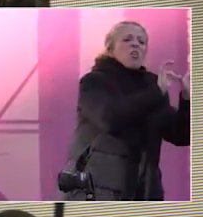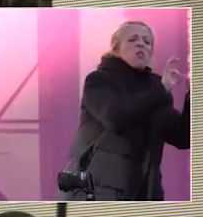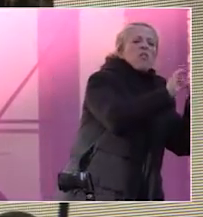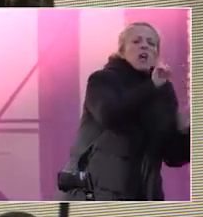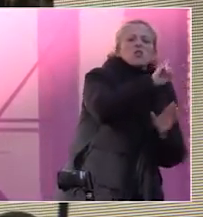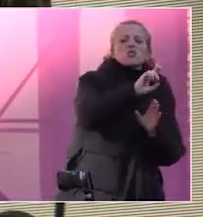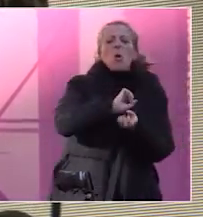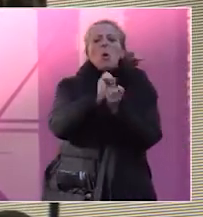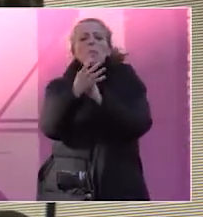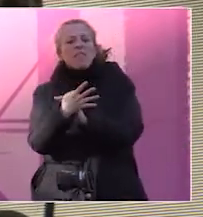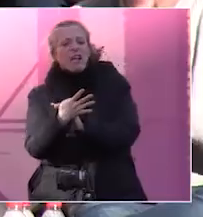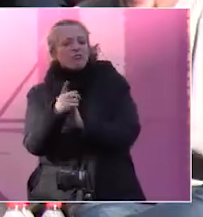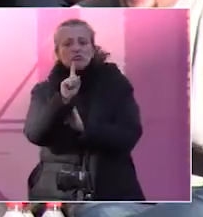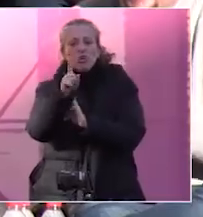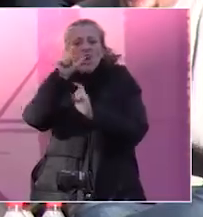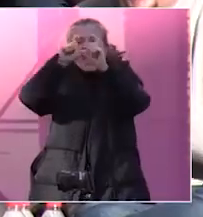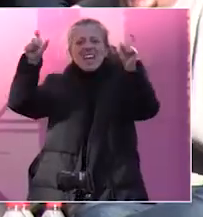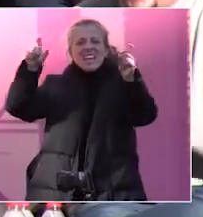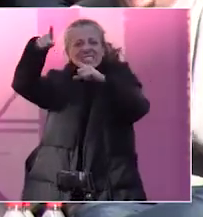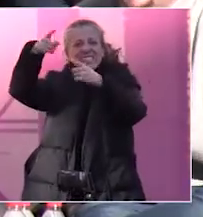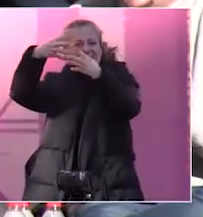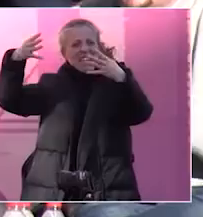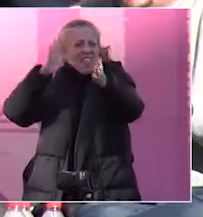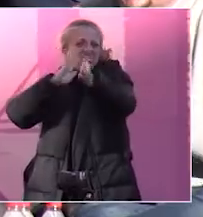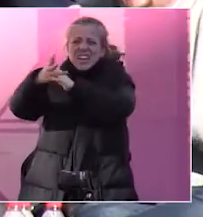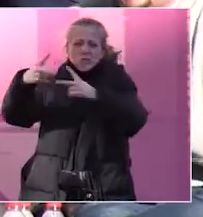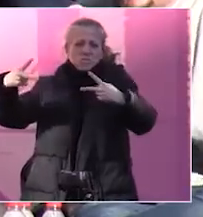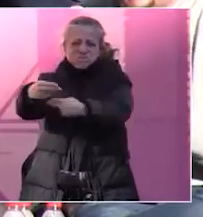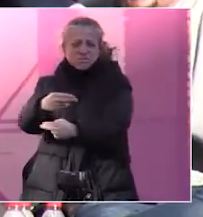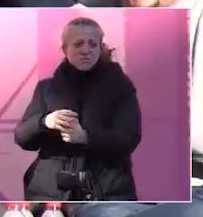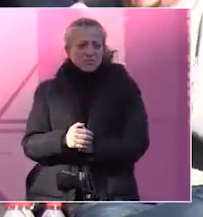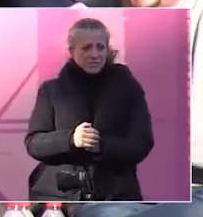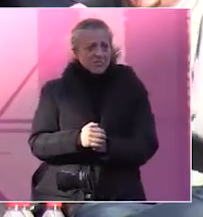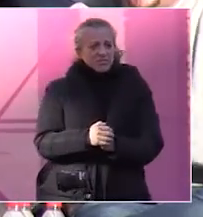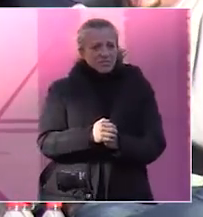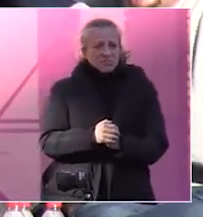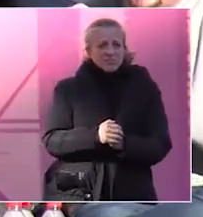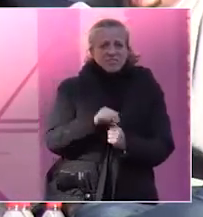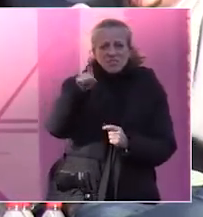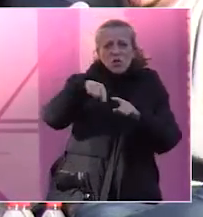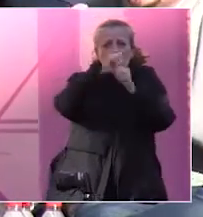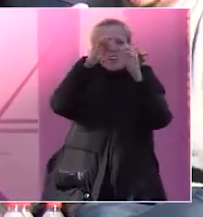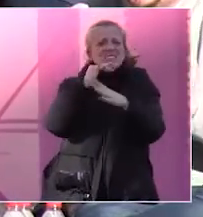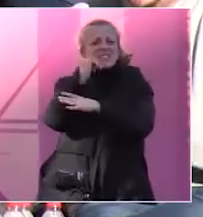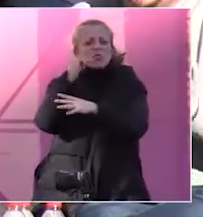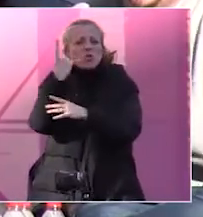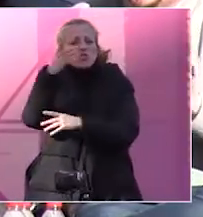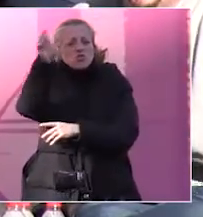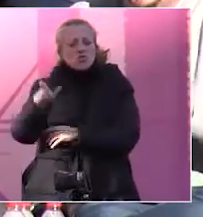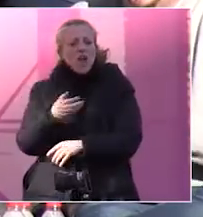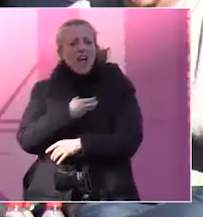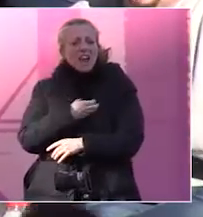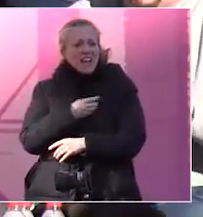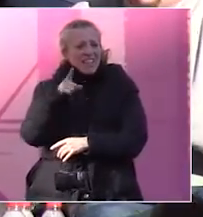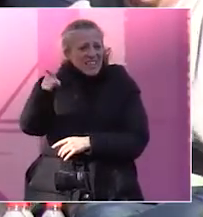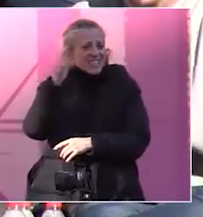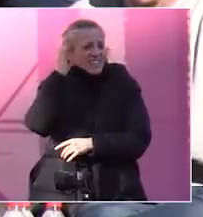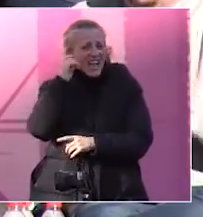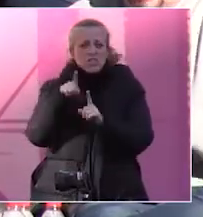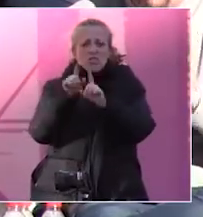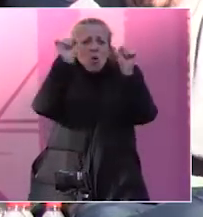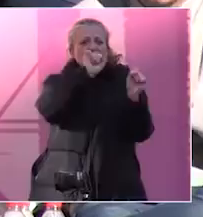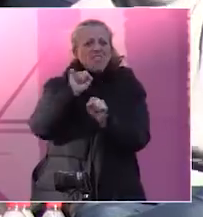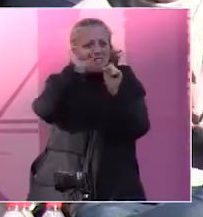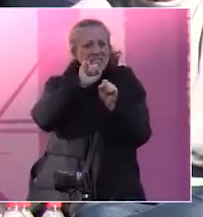corta y hace falta instituciones y una alcaldesa que diga hasta aquí, hasta aquí. Eso es defender la patria y defender